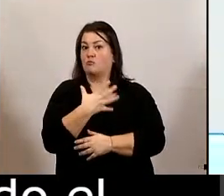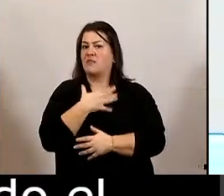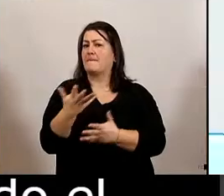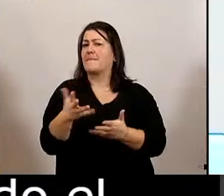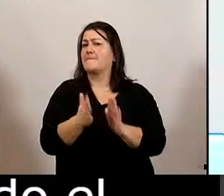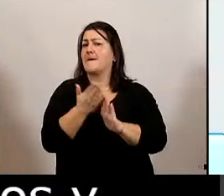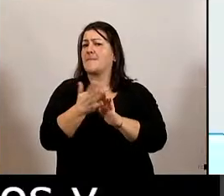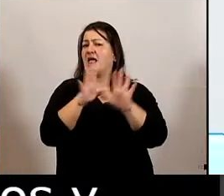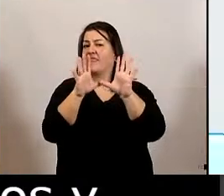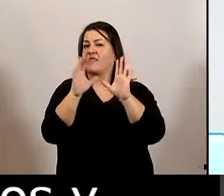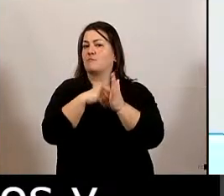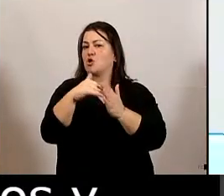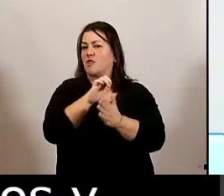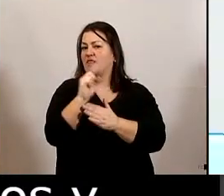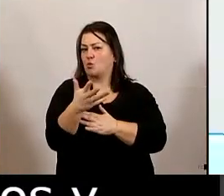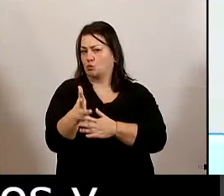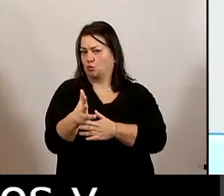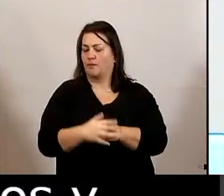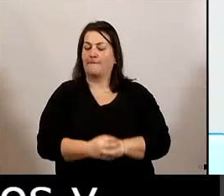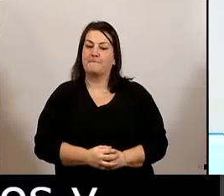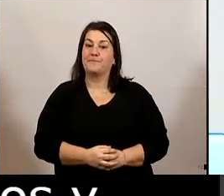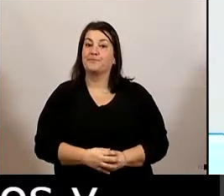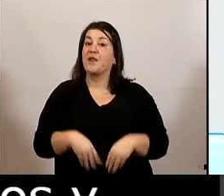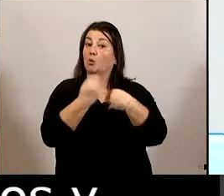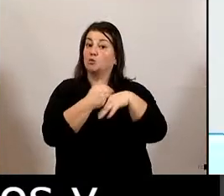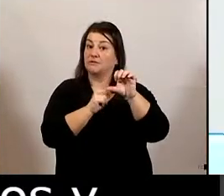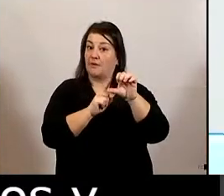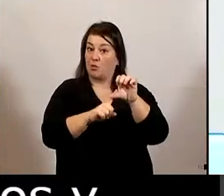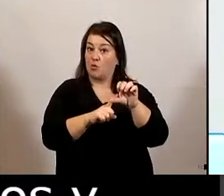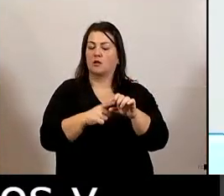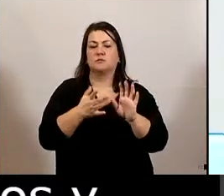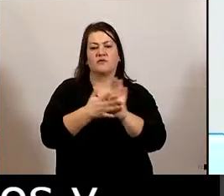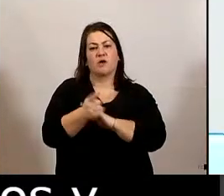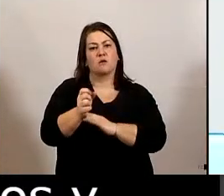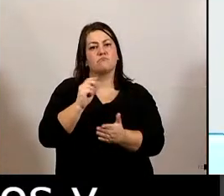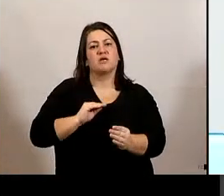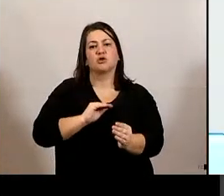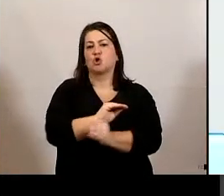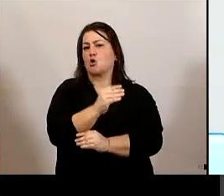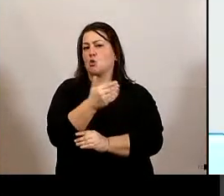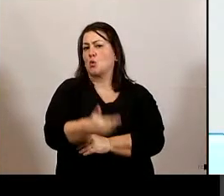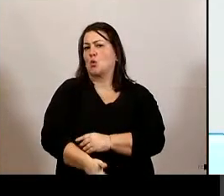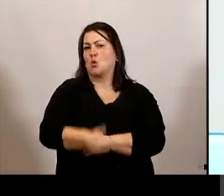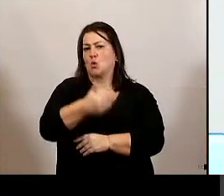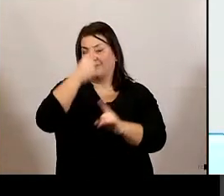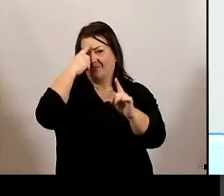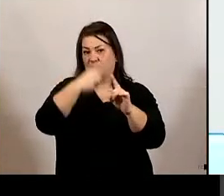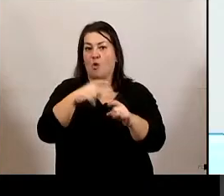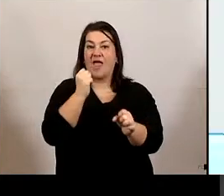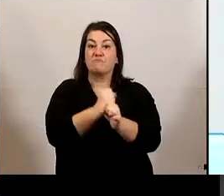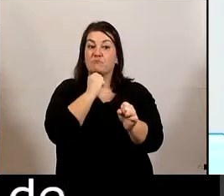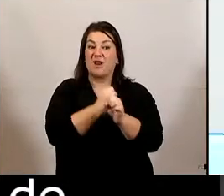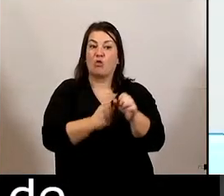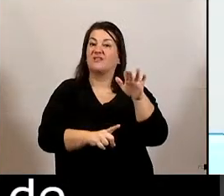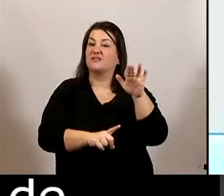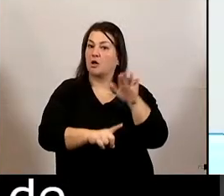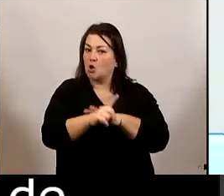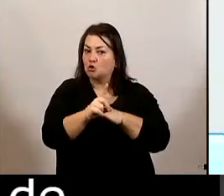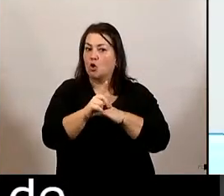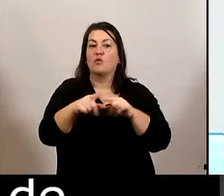los 10 millones de euros. Para la Junta de Extremadura se trata de una inversión en la generación de empleo y en el desarrollo de esta